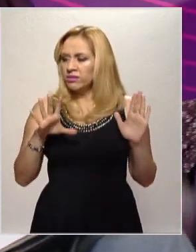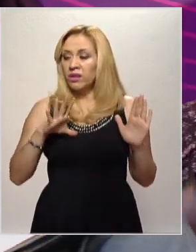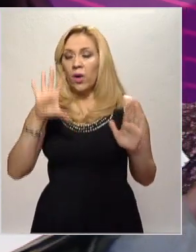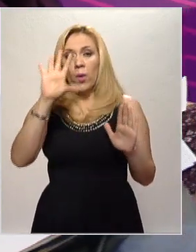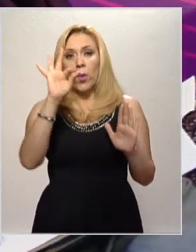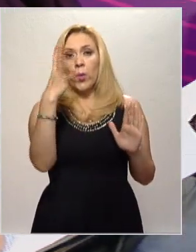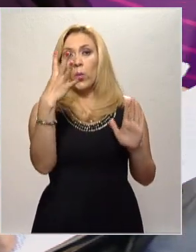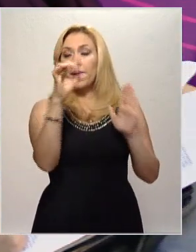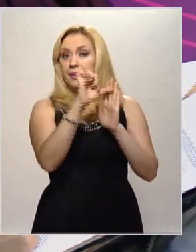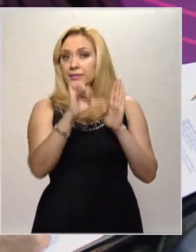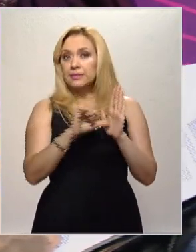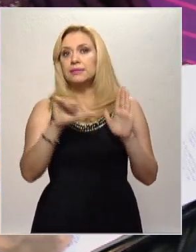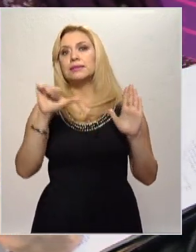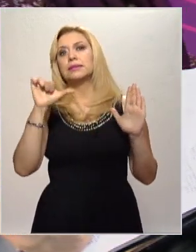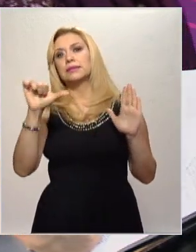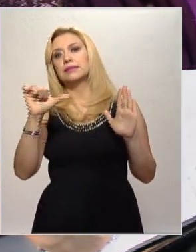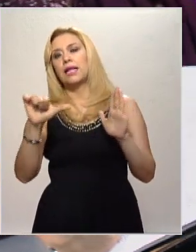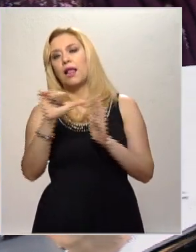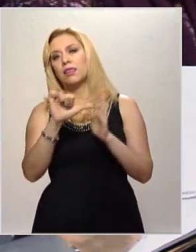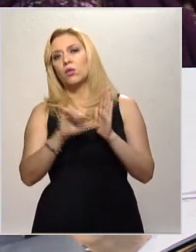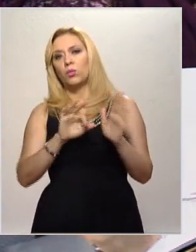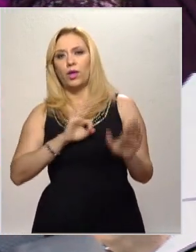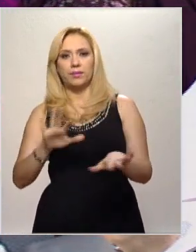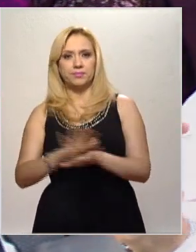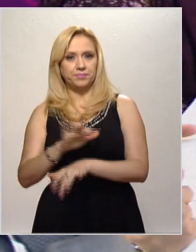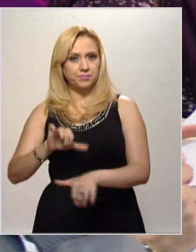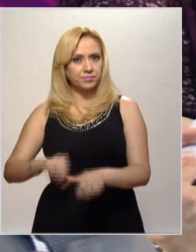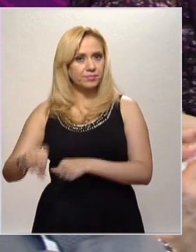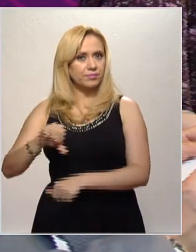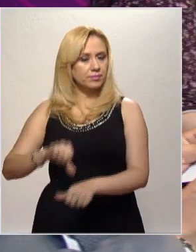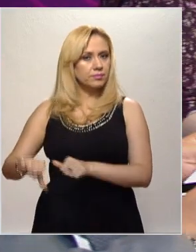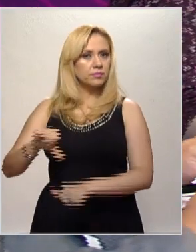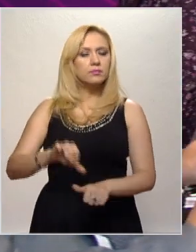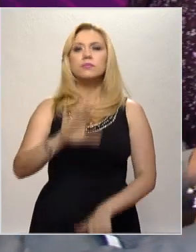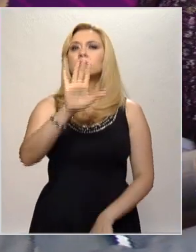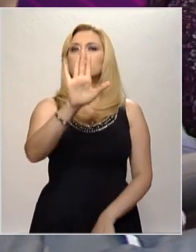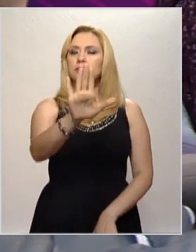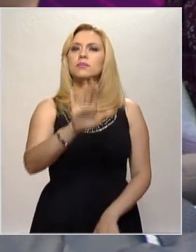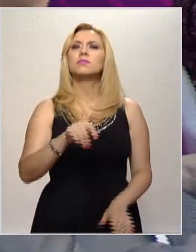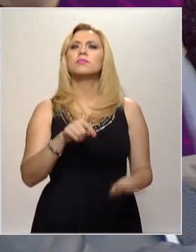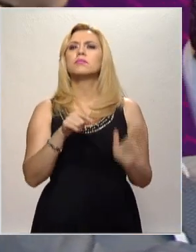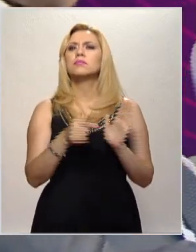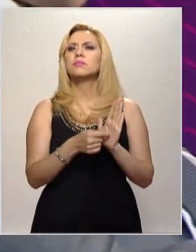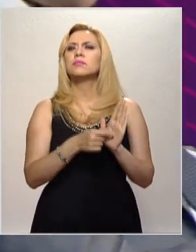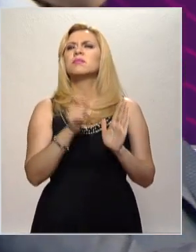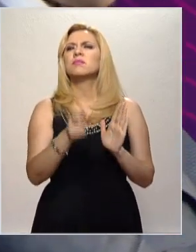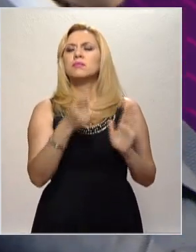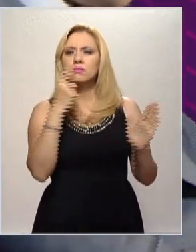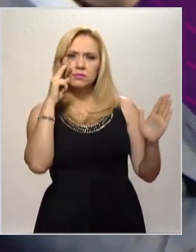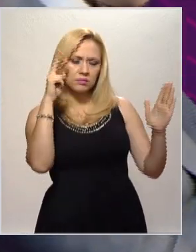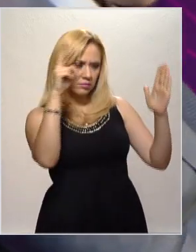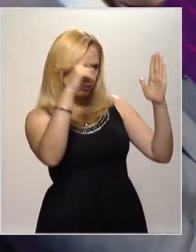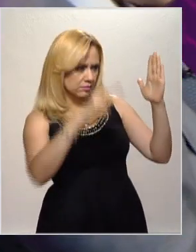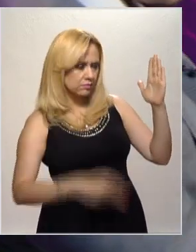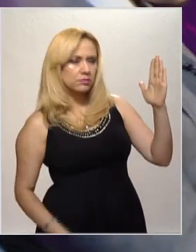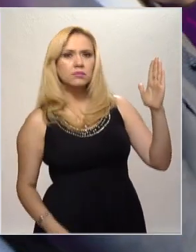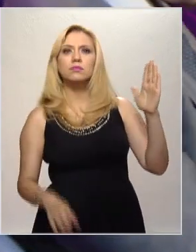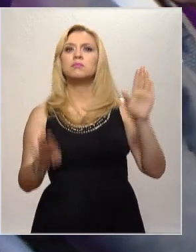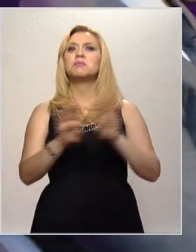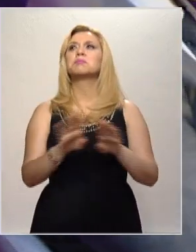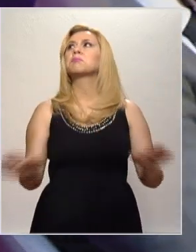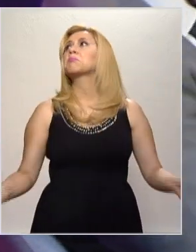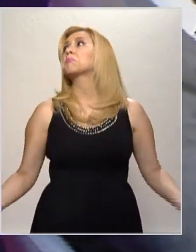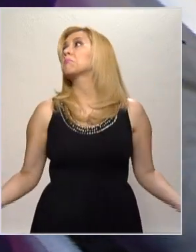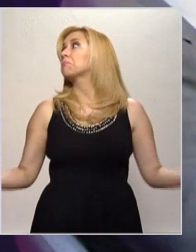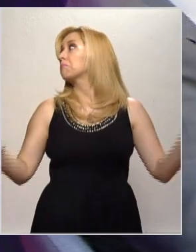artículos y 6 artículos transitorios y está muy interesante porque toma en cuenta aspectos que son invisibilizados